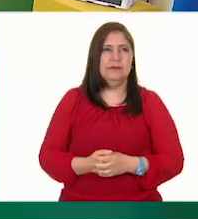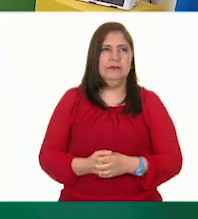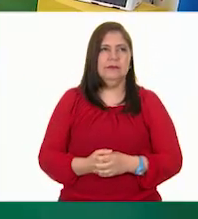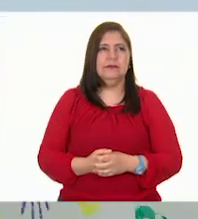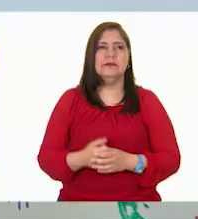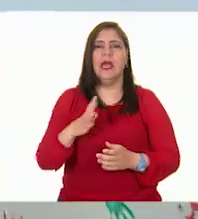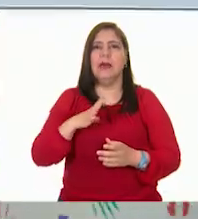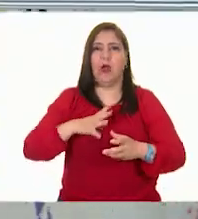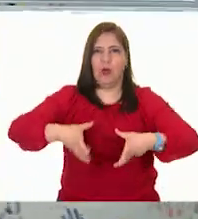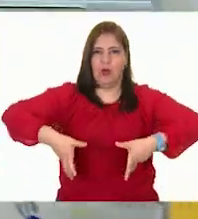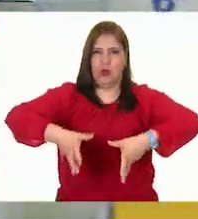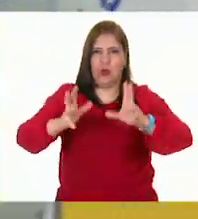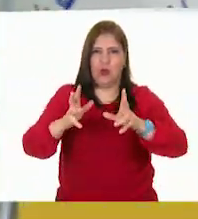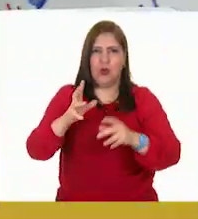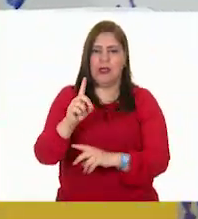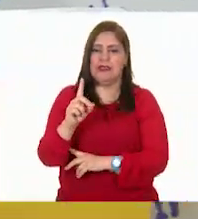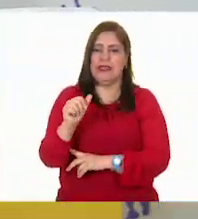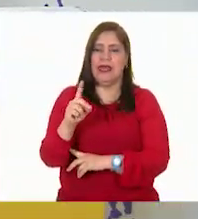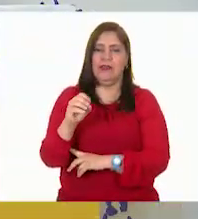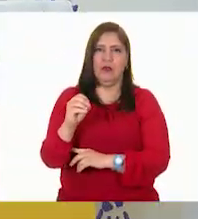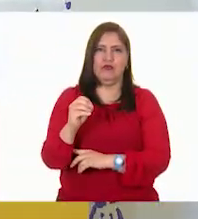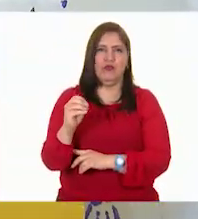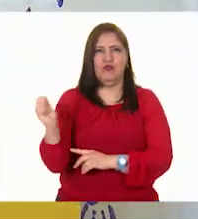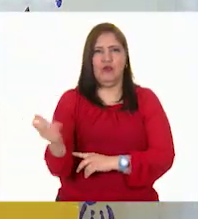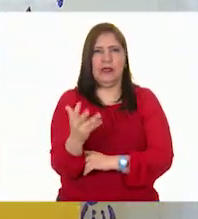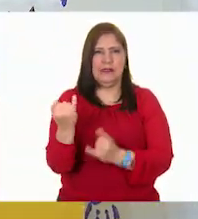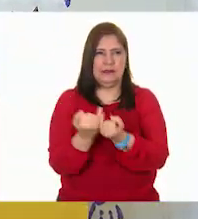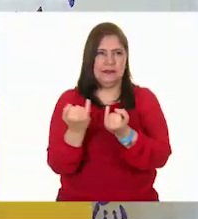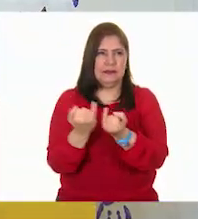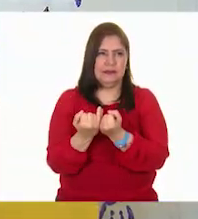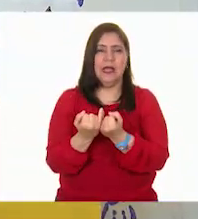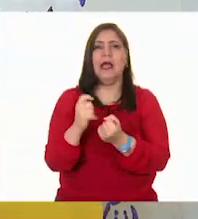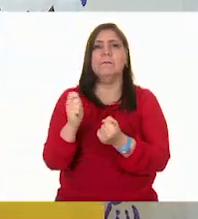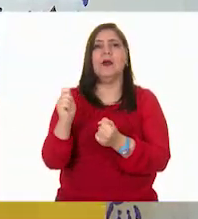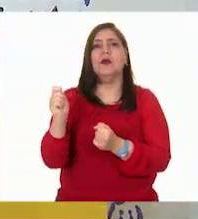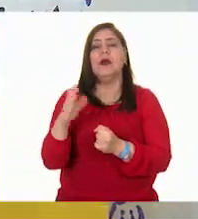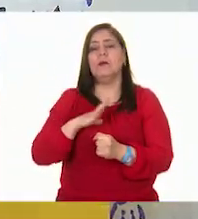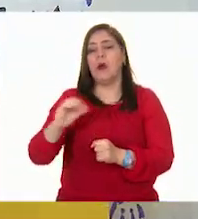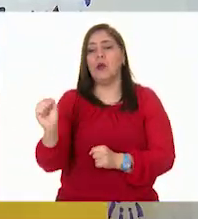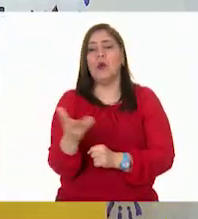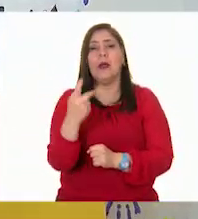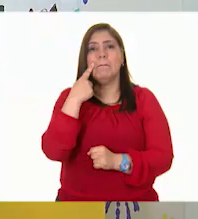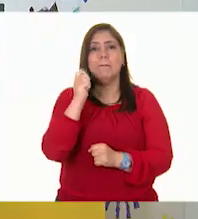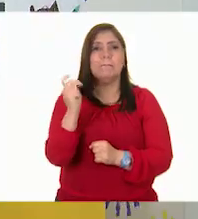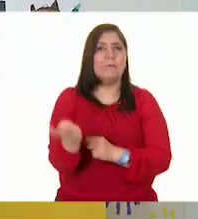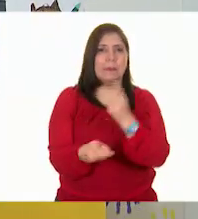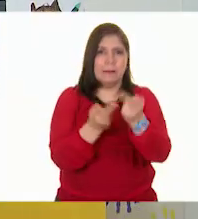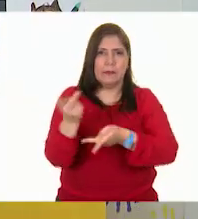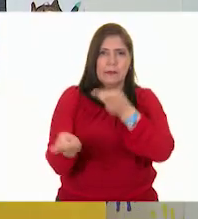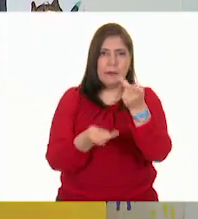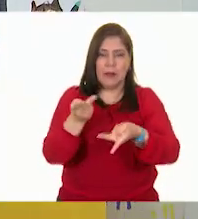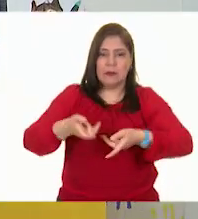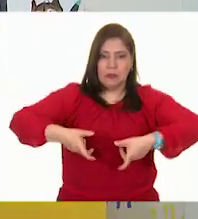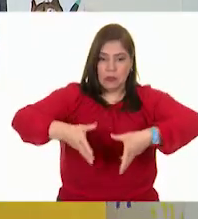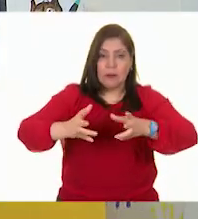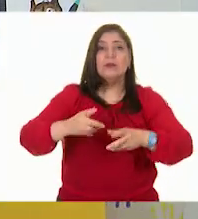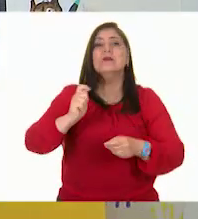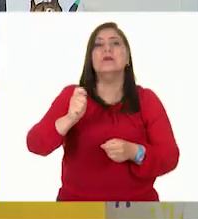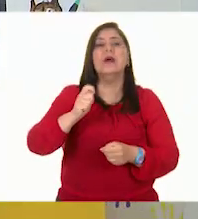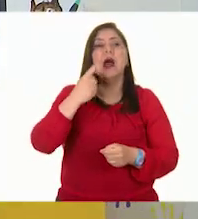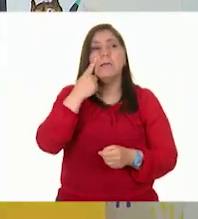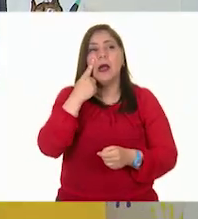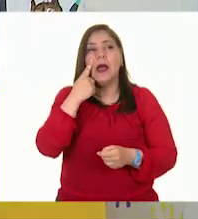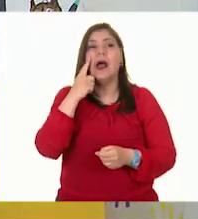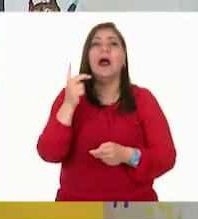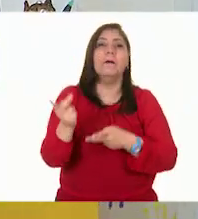un dado. Es el dado de las preguntas. Vamos a lanzar el dado y va a caer en